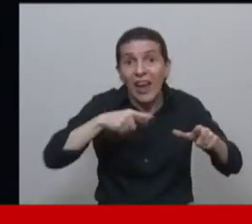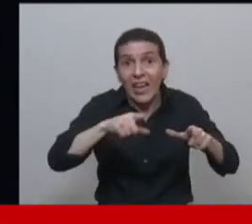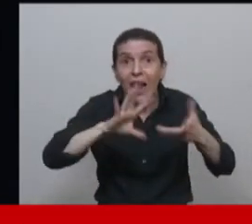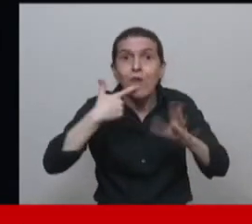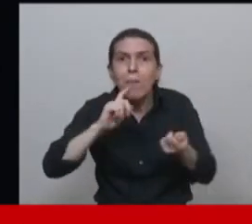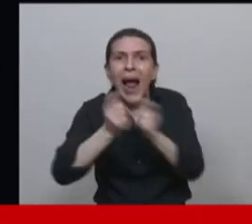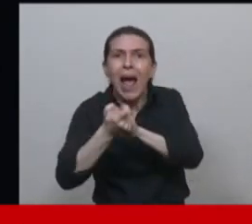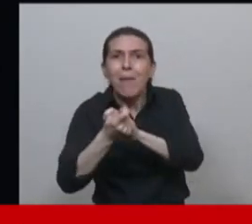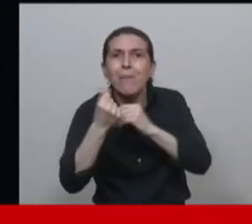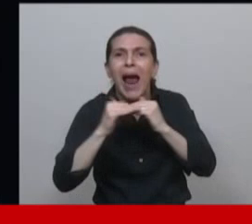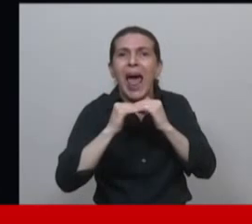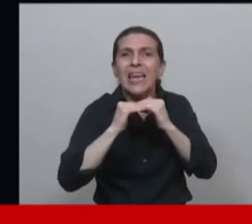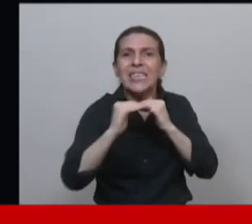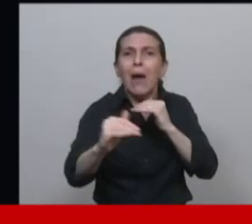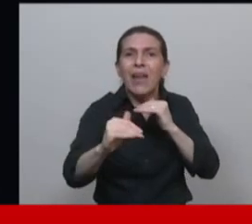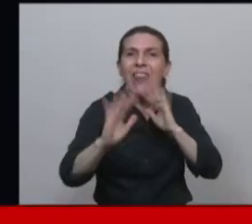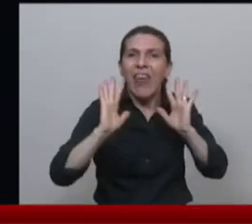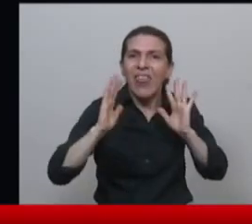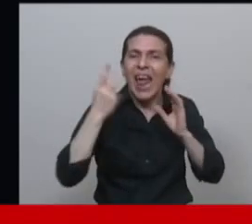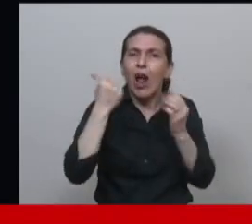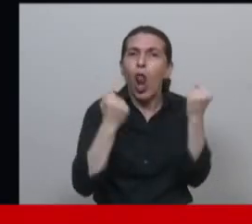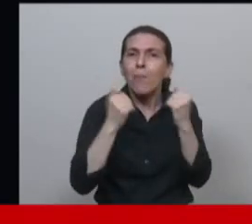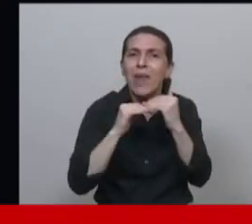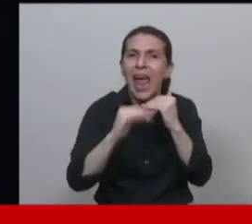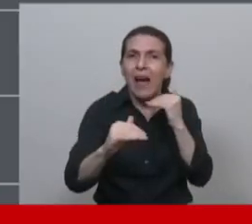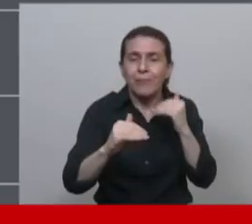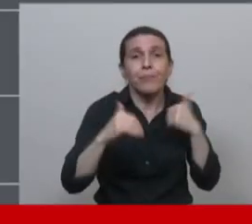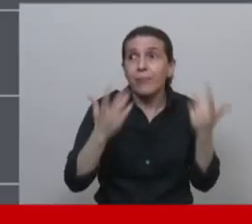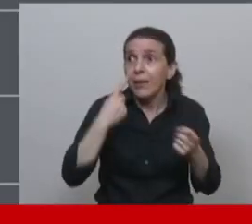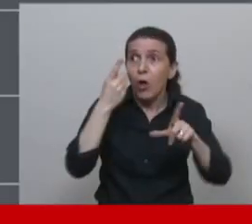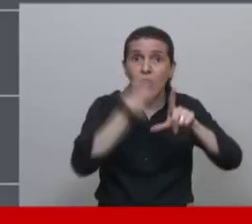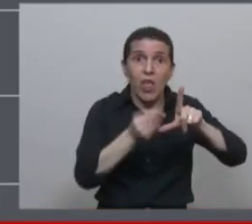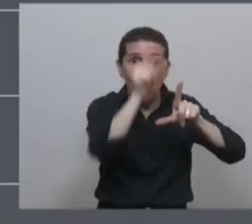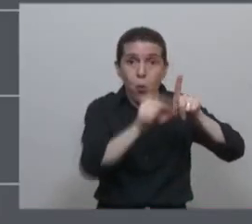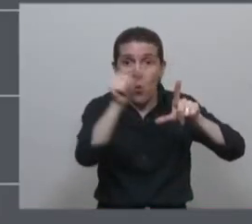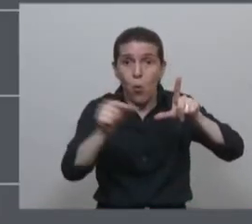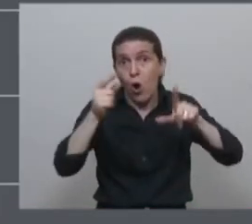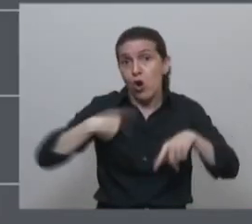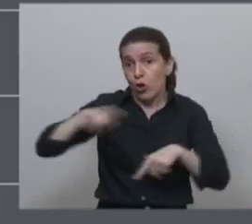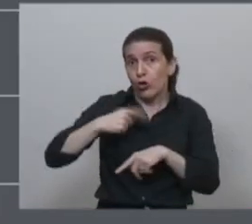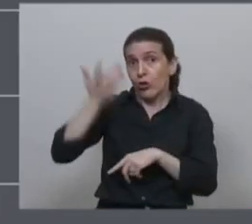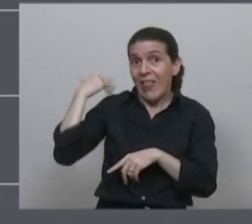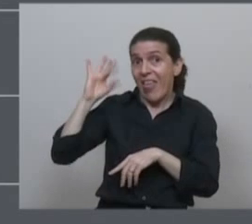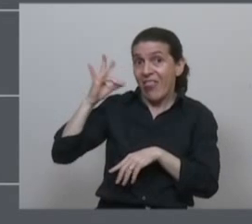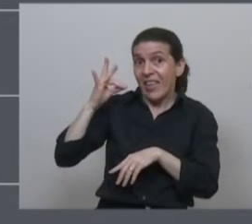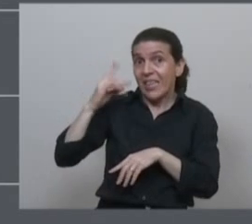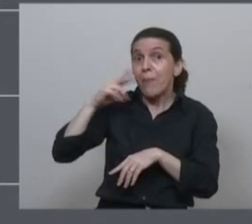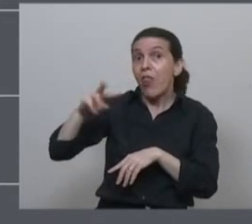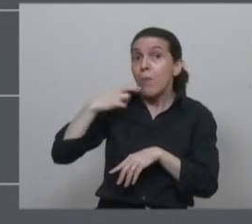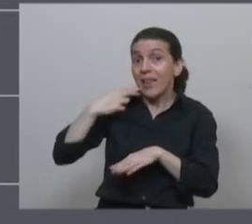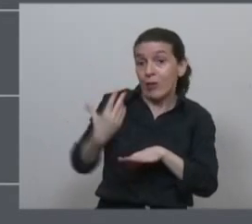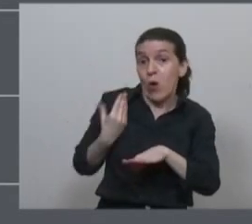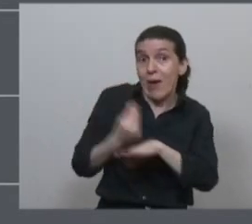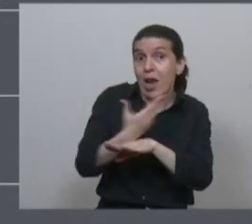corregir. Como verán en estos gráficos, mientras que cuando nosotros asumimos el gobierno en diciembre del